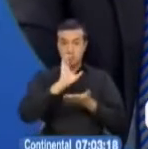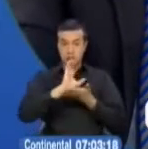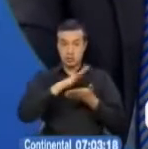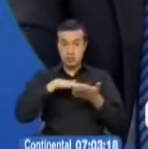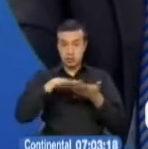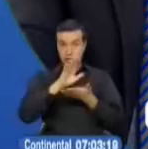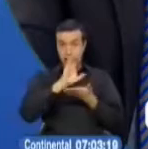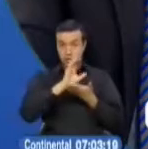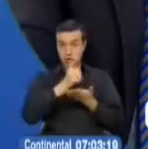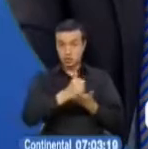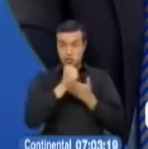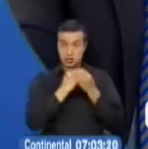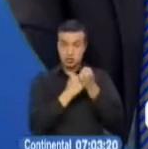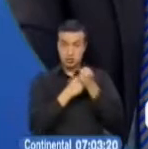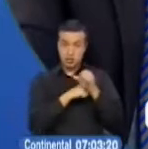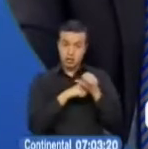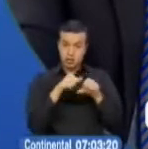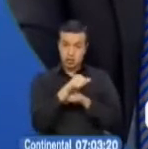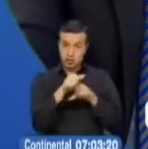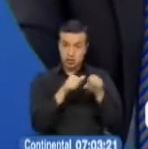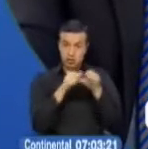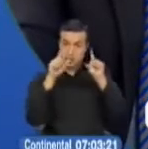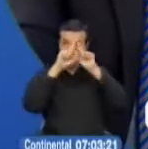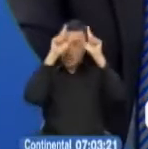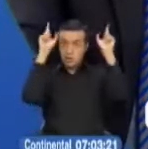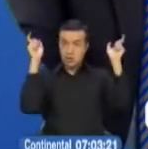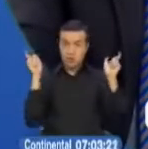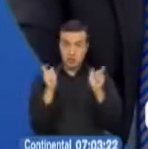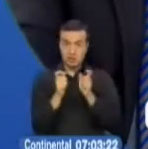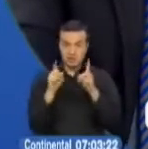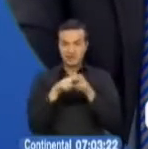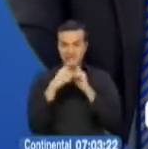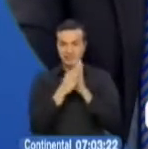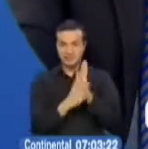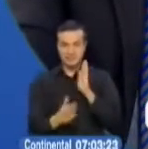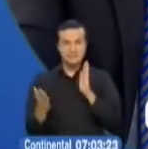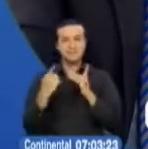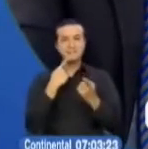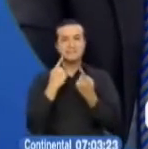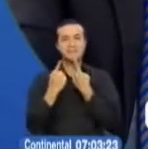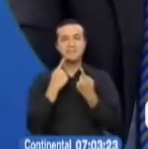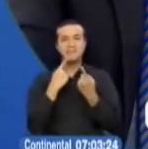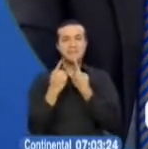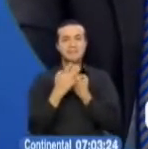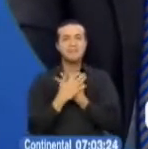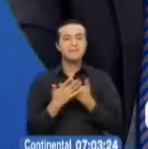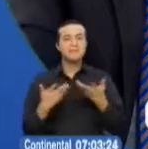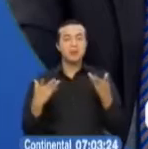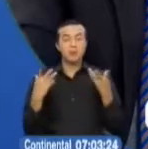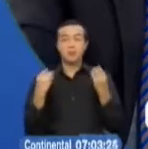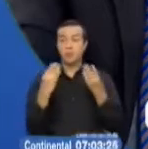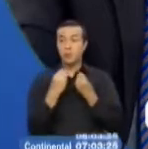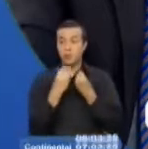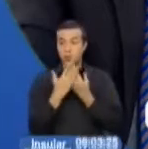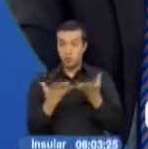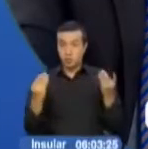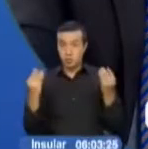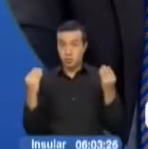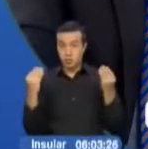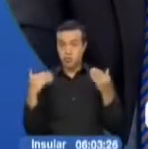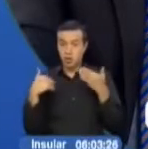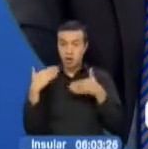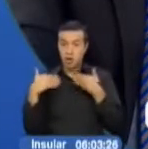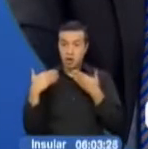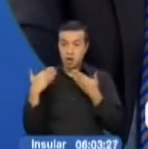va a servir para acompañar a las pymes. Lo que le decía cuando iniciamos nuestro diálogo, que muchas fallecen en